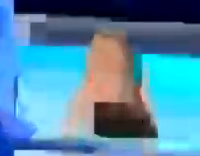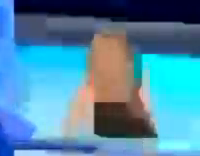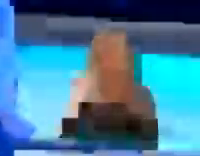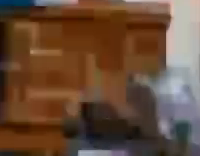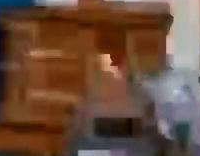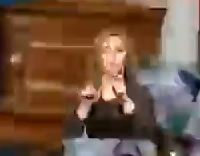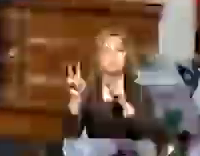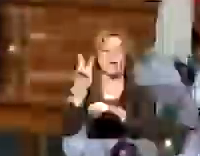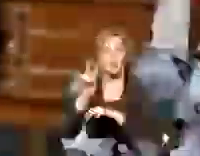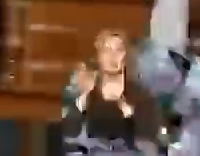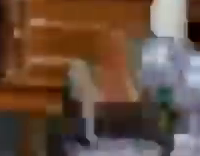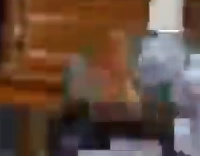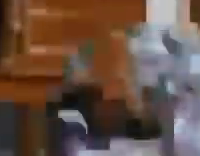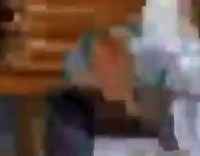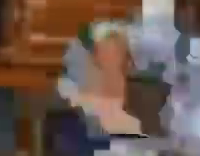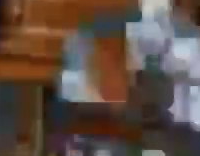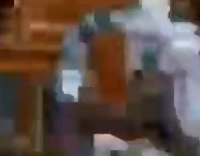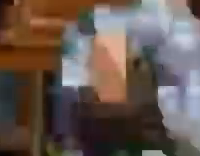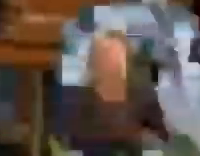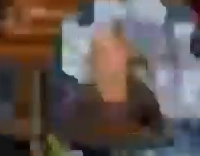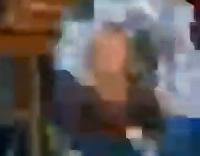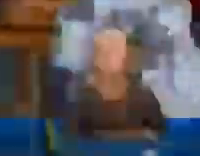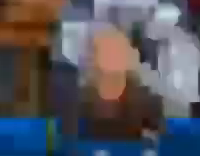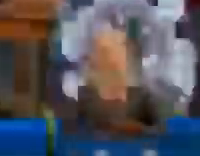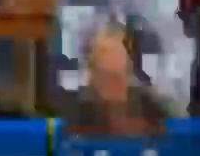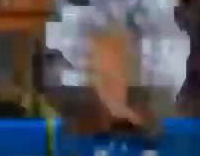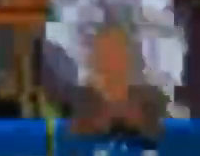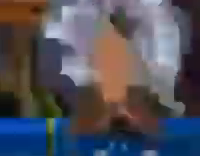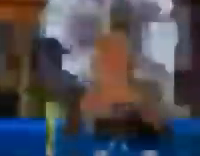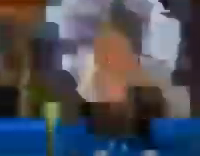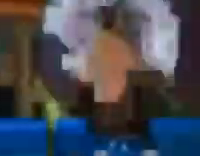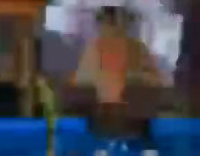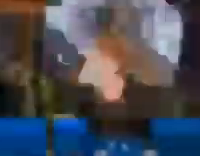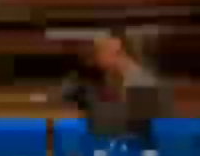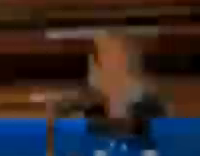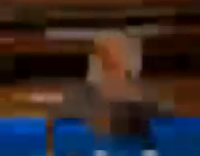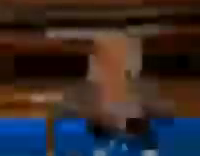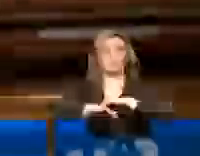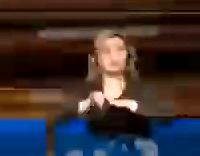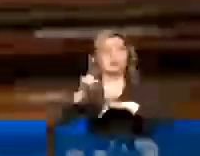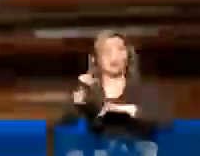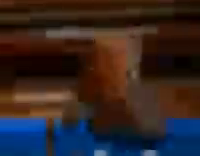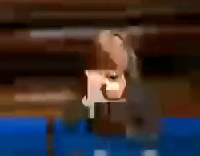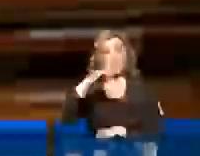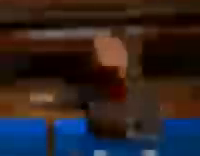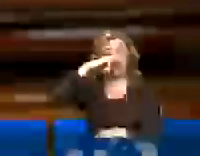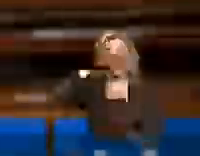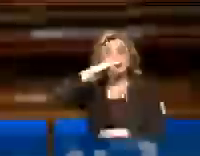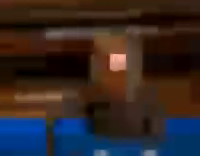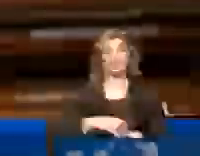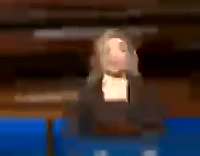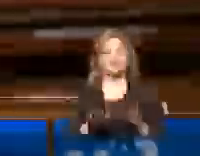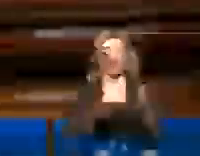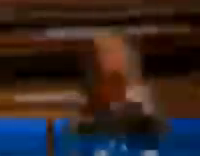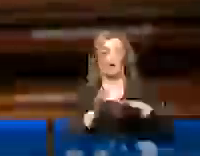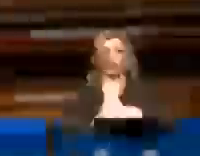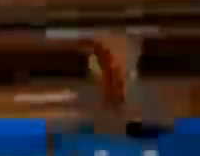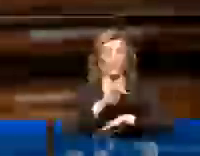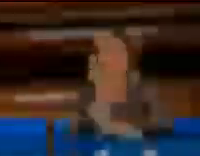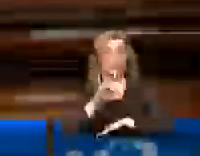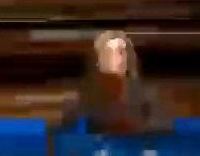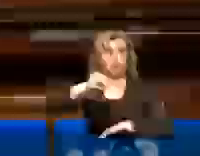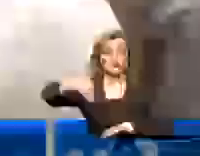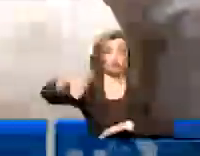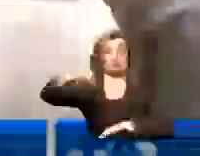viernes. En su vivienda ubicada al ingreso del cantón Siksik se velan los restos de los 4 niños que fallecieron la madrugada de